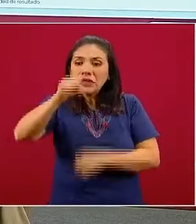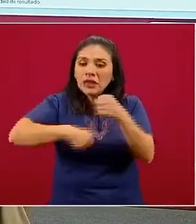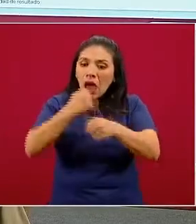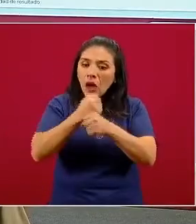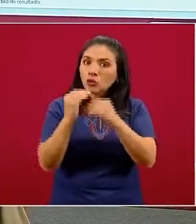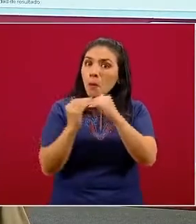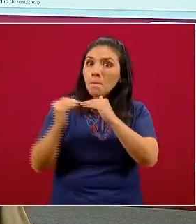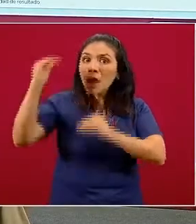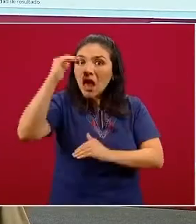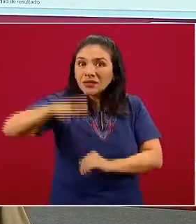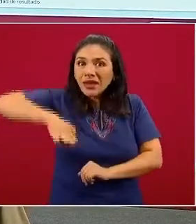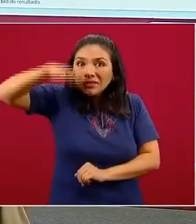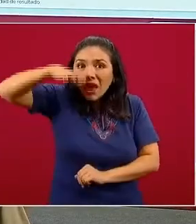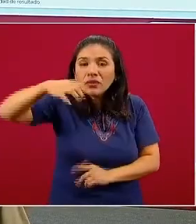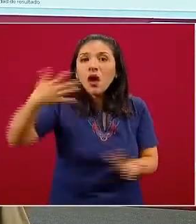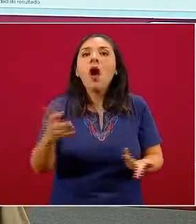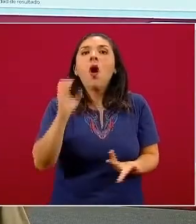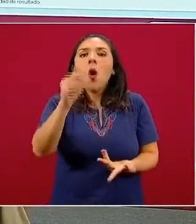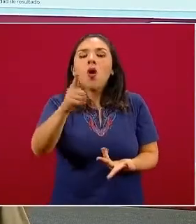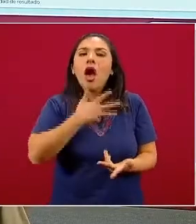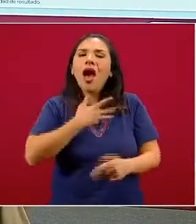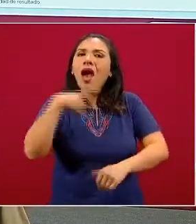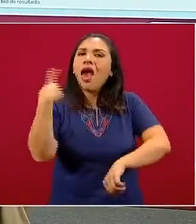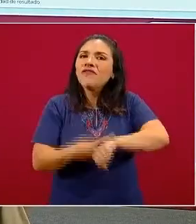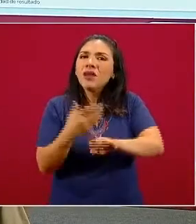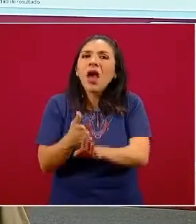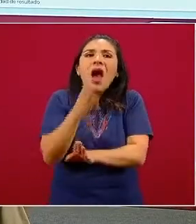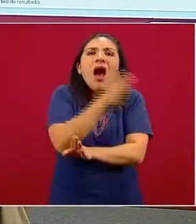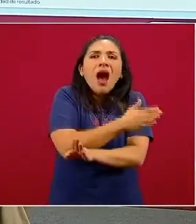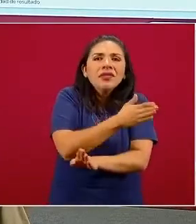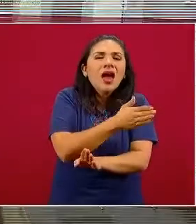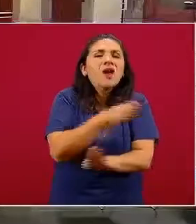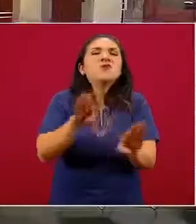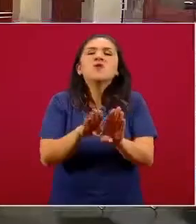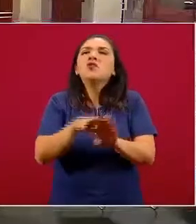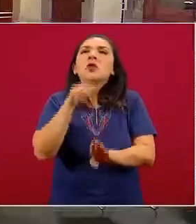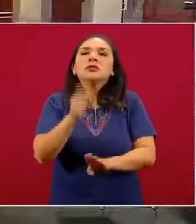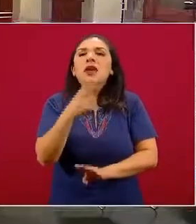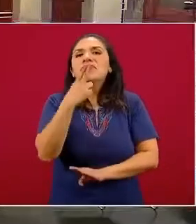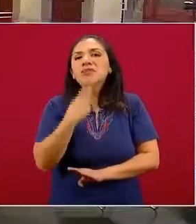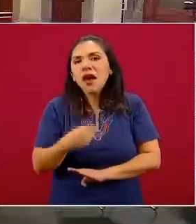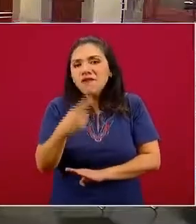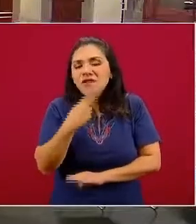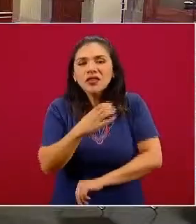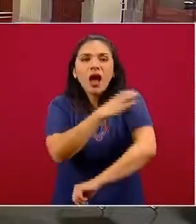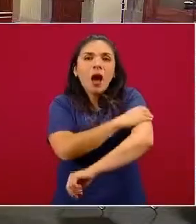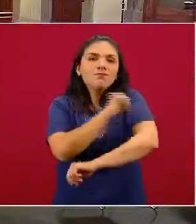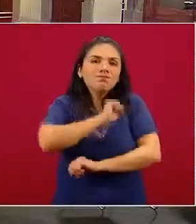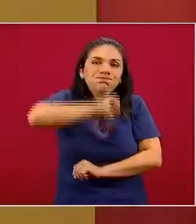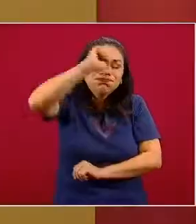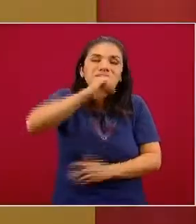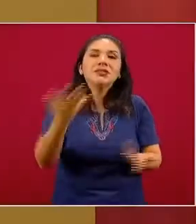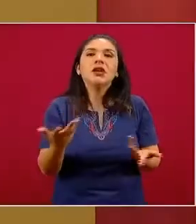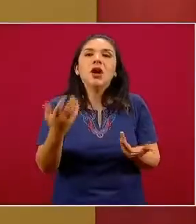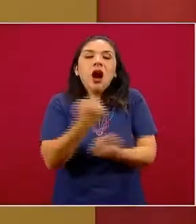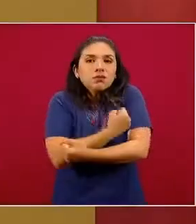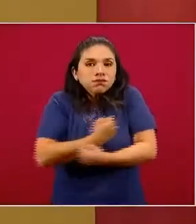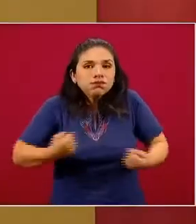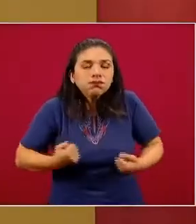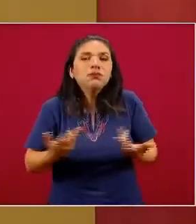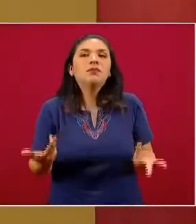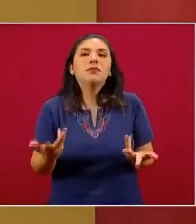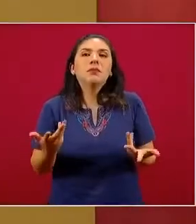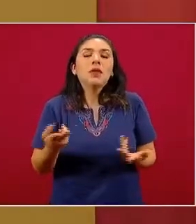más años de edad, o tiene enfermedades crónicas, en particular diabetes, hipertensión,